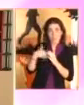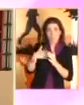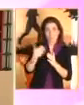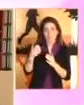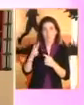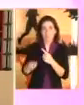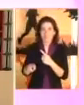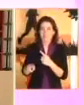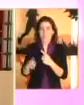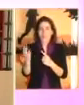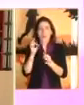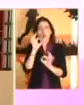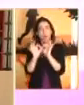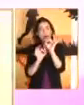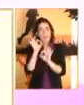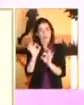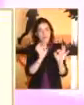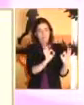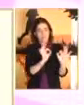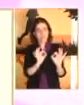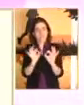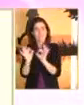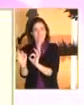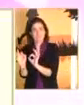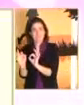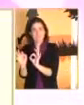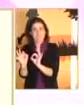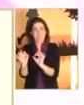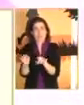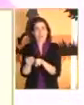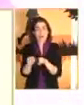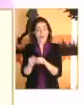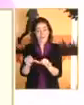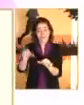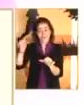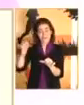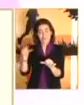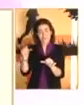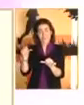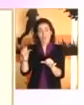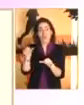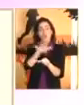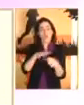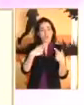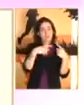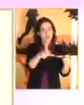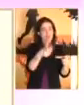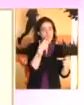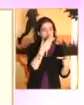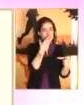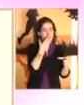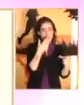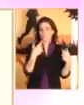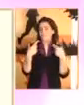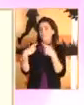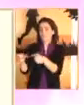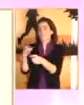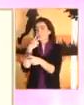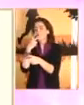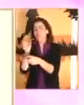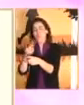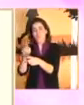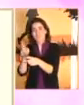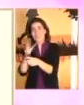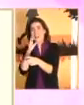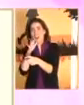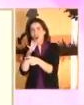hay que organizarlo. Es decir, que haya, como estaba hasta ahora, pues la zona de los fumadores, la zona de los no fumadores. Pero ahora